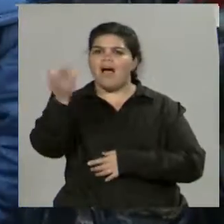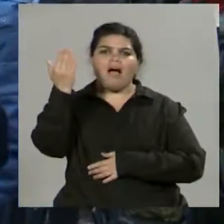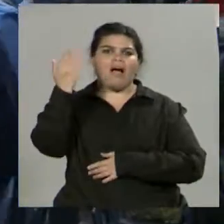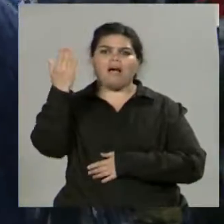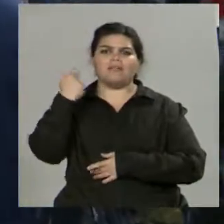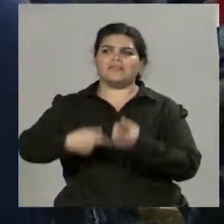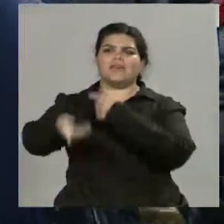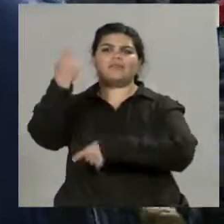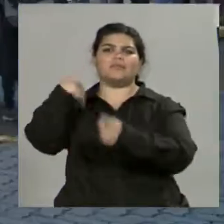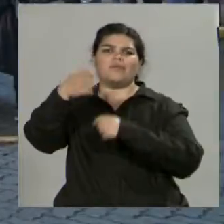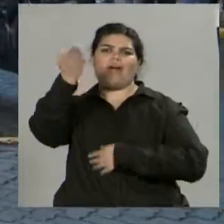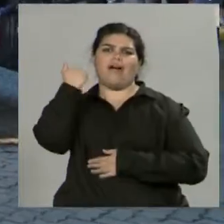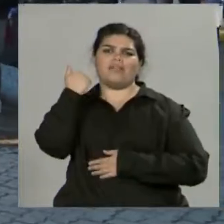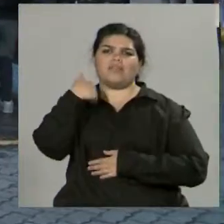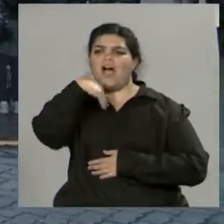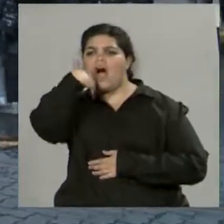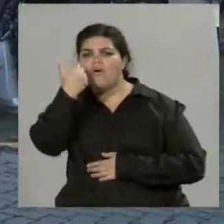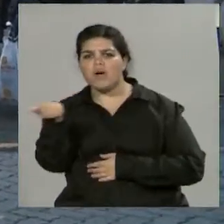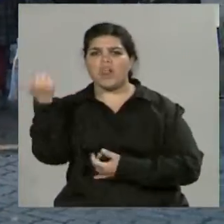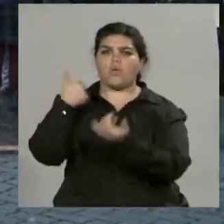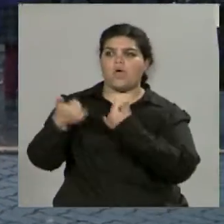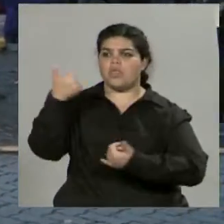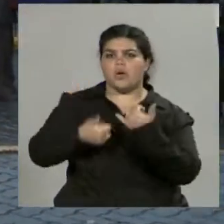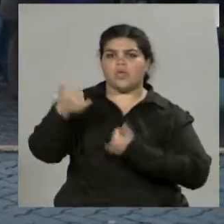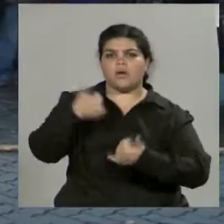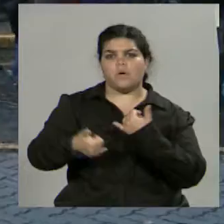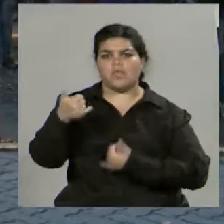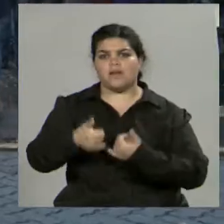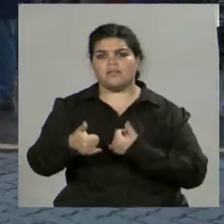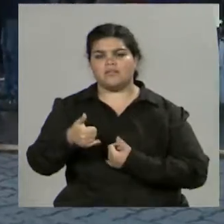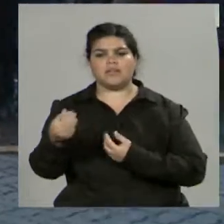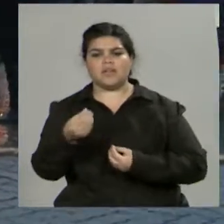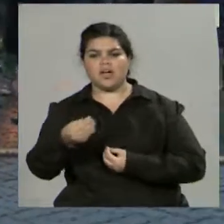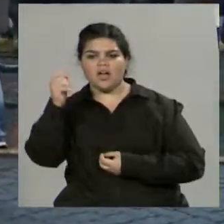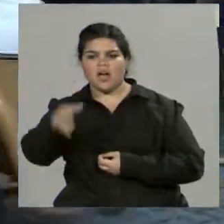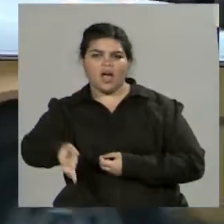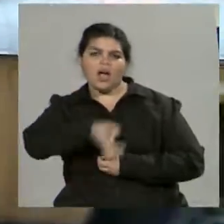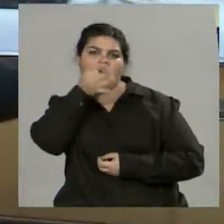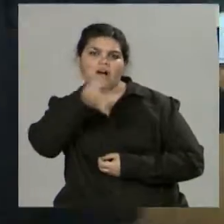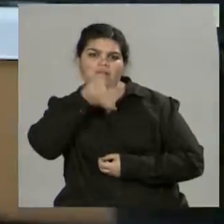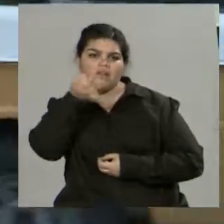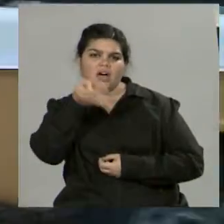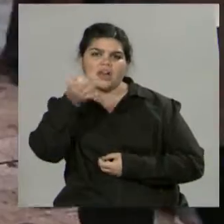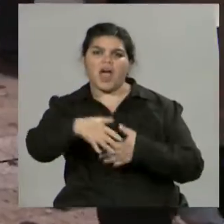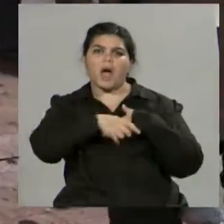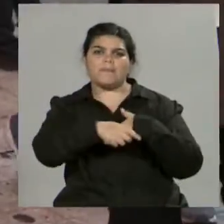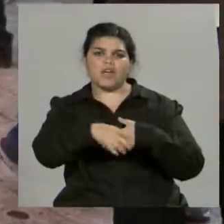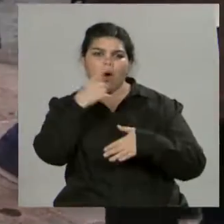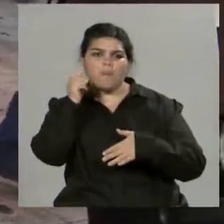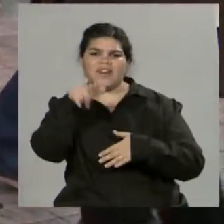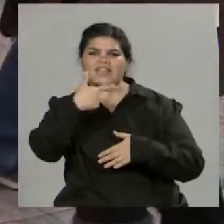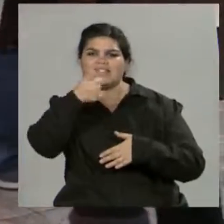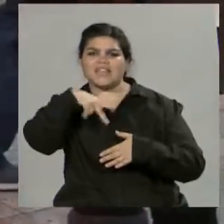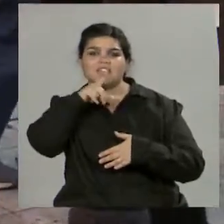de nuestra historia que nos contaron nuestras abuelas. Solo escuchar hablar a los amigos de Santiago